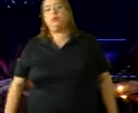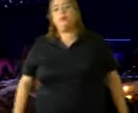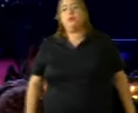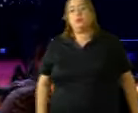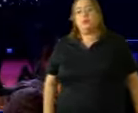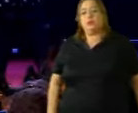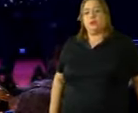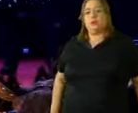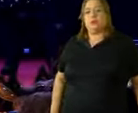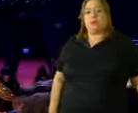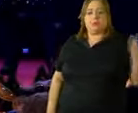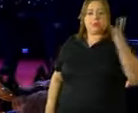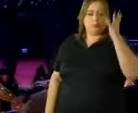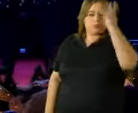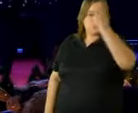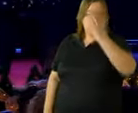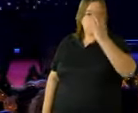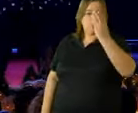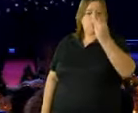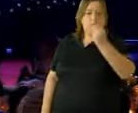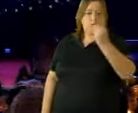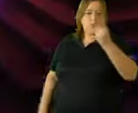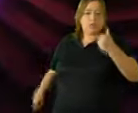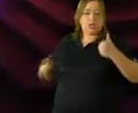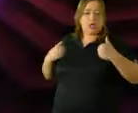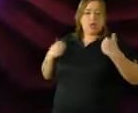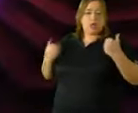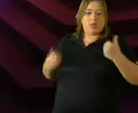Qué linda, una jovencita, 10.